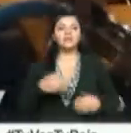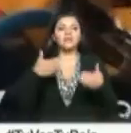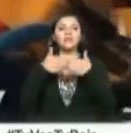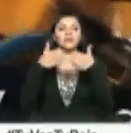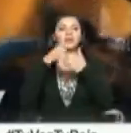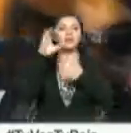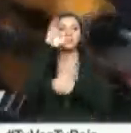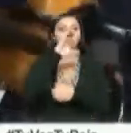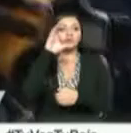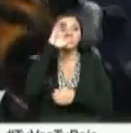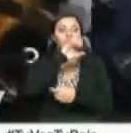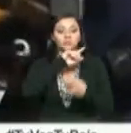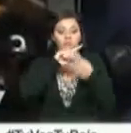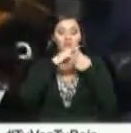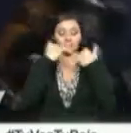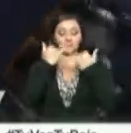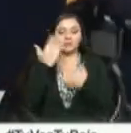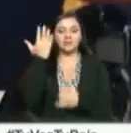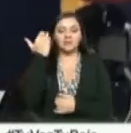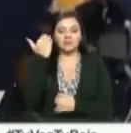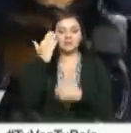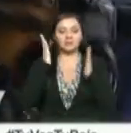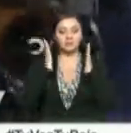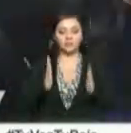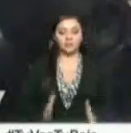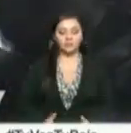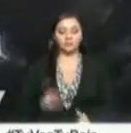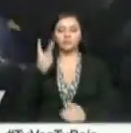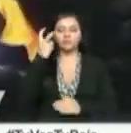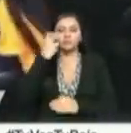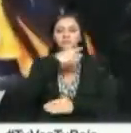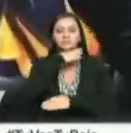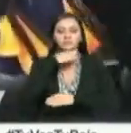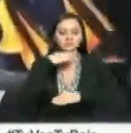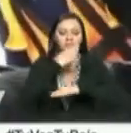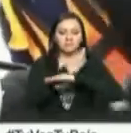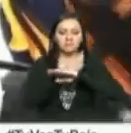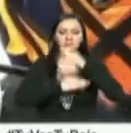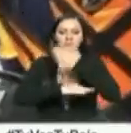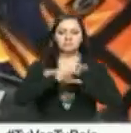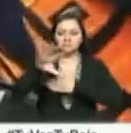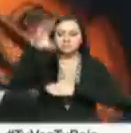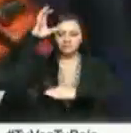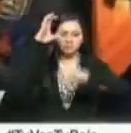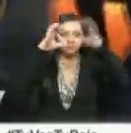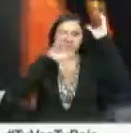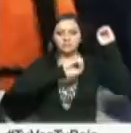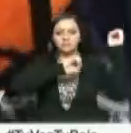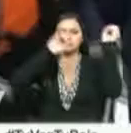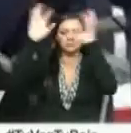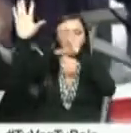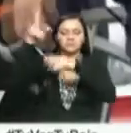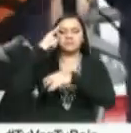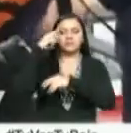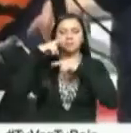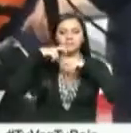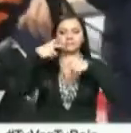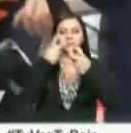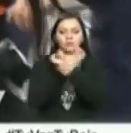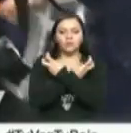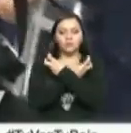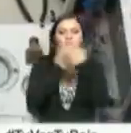han recuperado hasta ahora 15 cuerpos y más de 200 fragmentos de cuerpo de las víctimas enviados a Moscú para ser